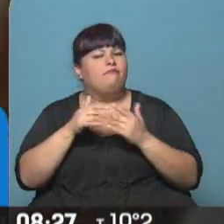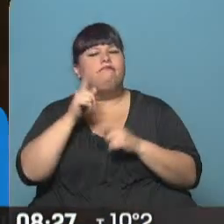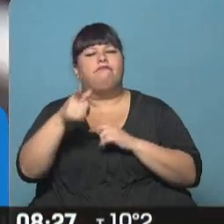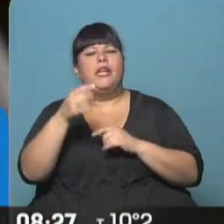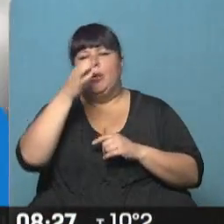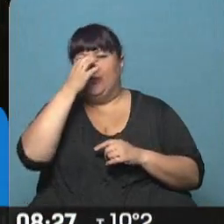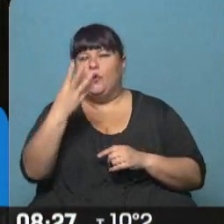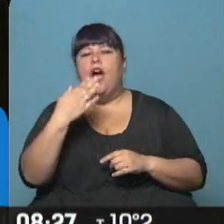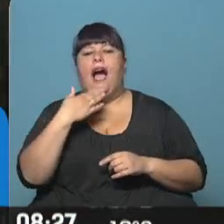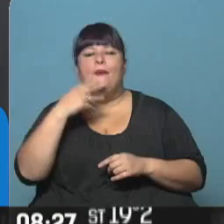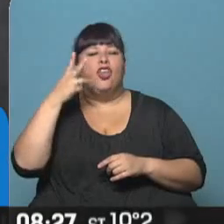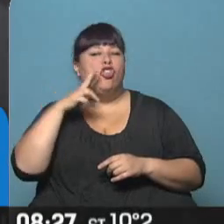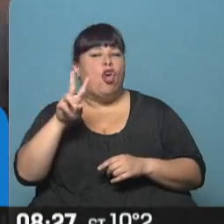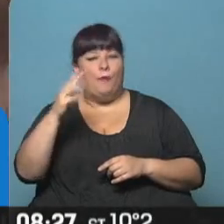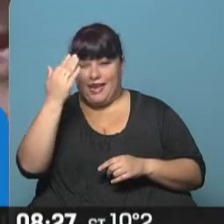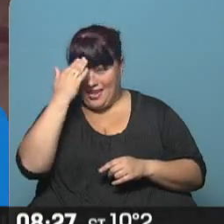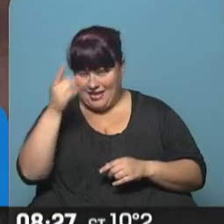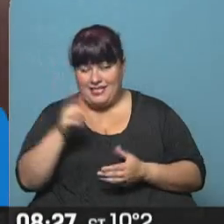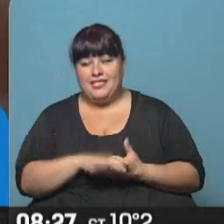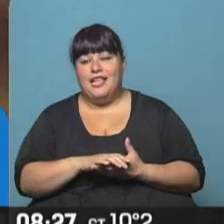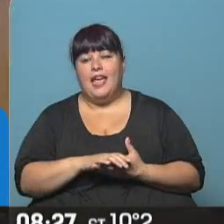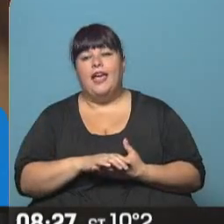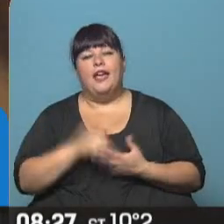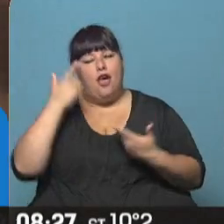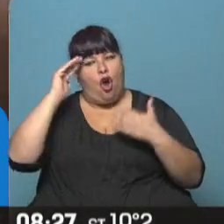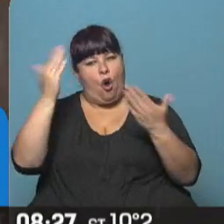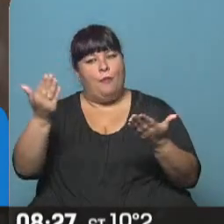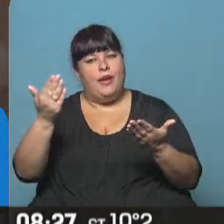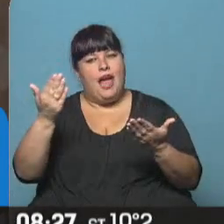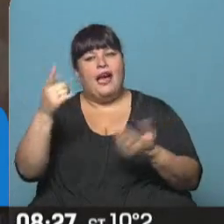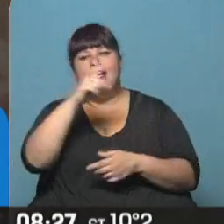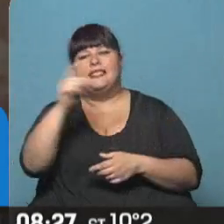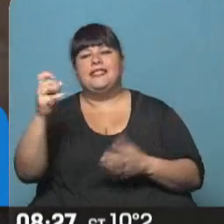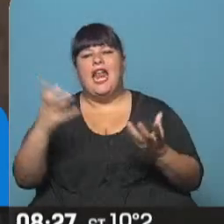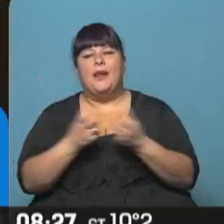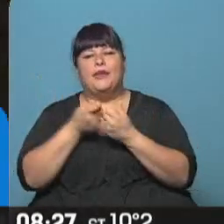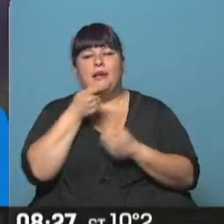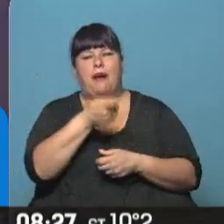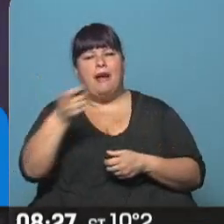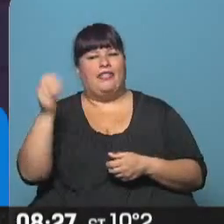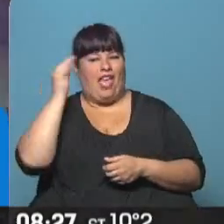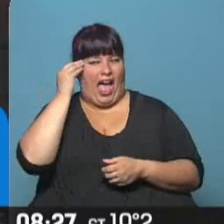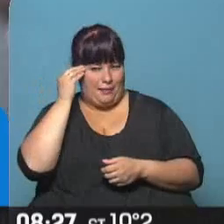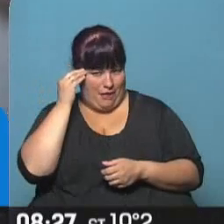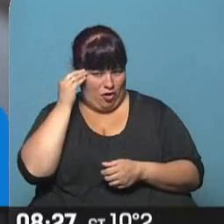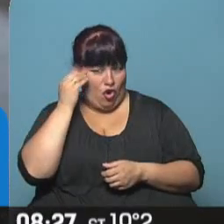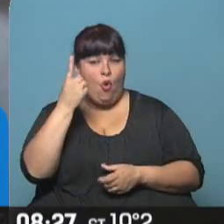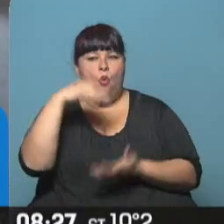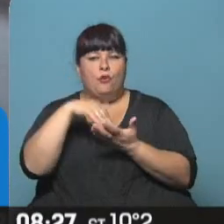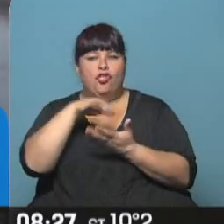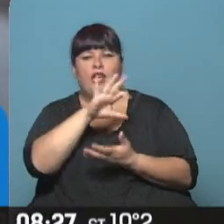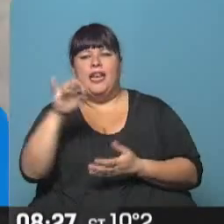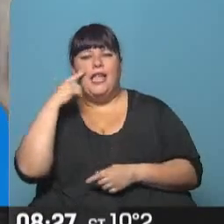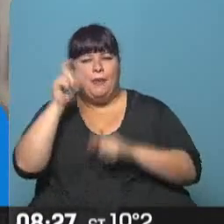rápidamente al 24 de abril de 2015, cuando se conmemoraban los 100 años del genocidio armenio. 1,5 millones